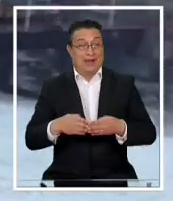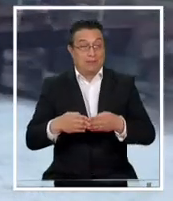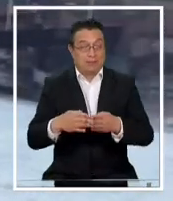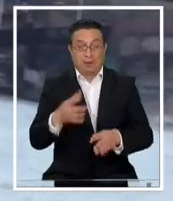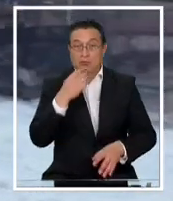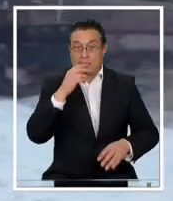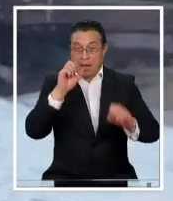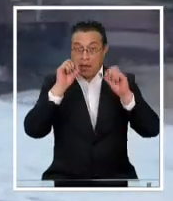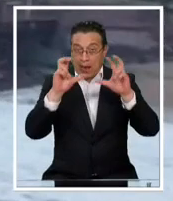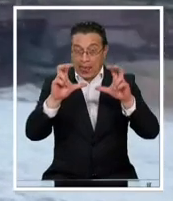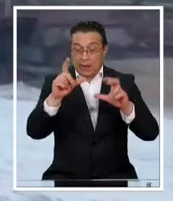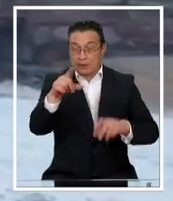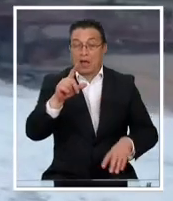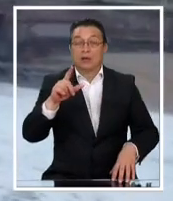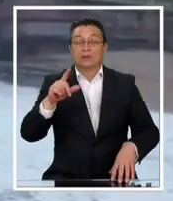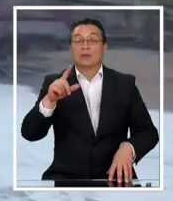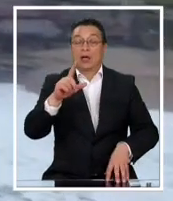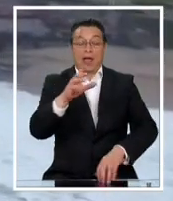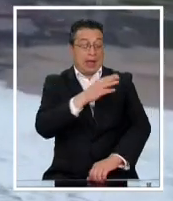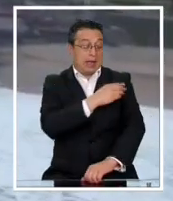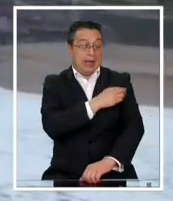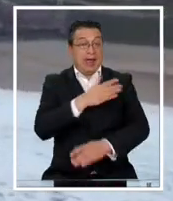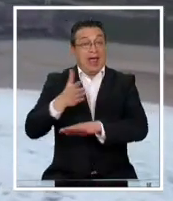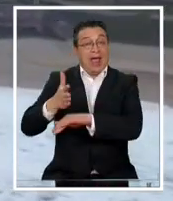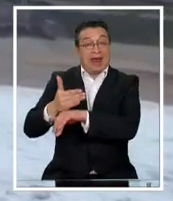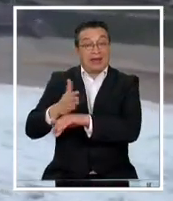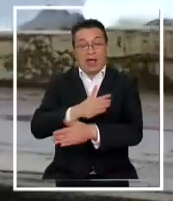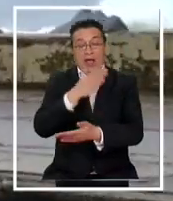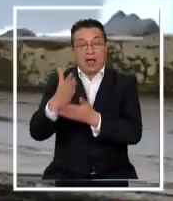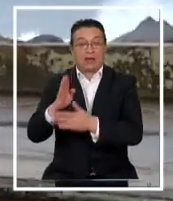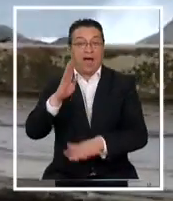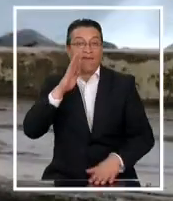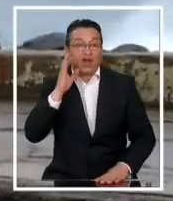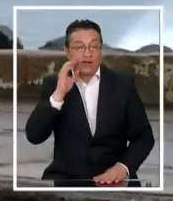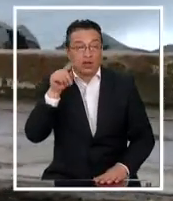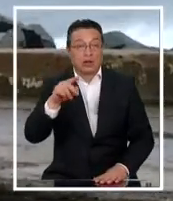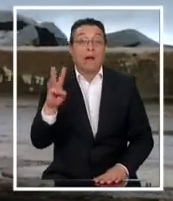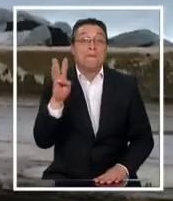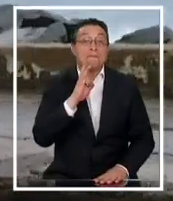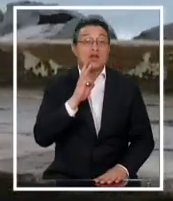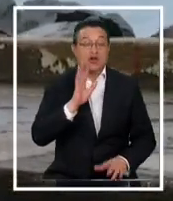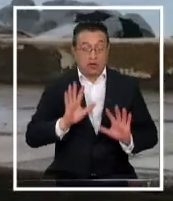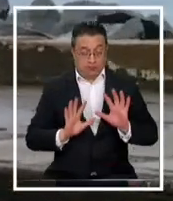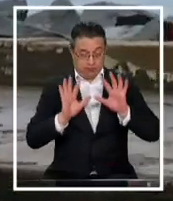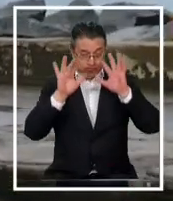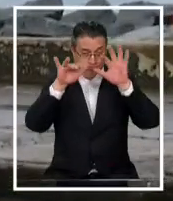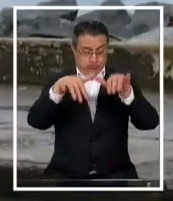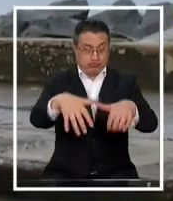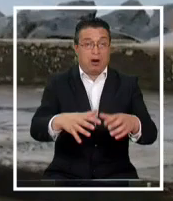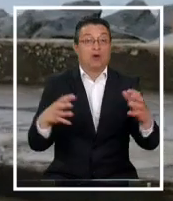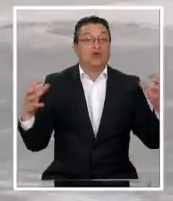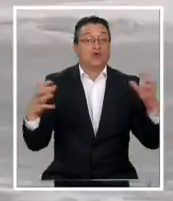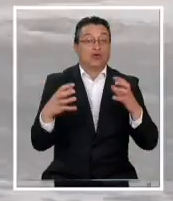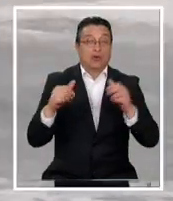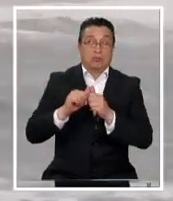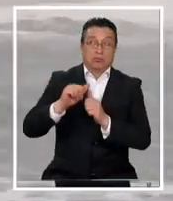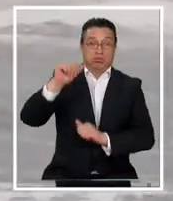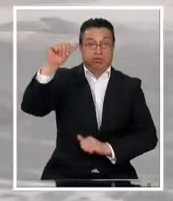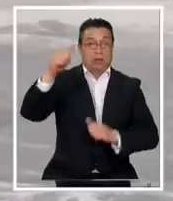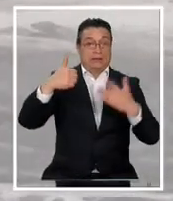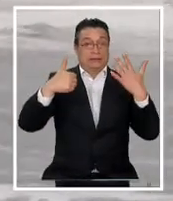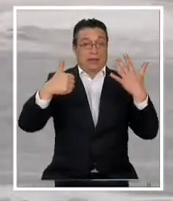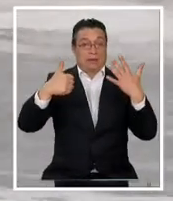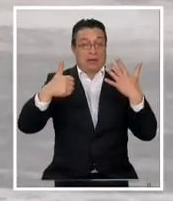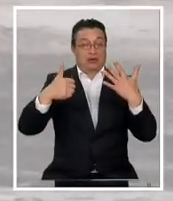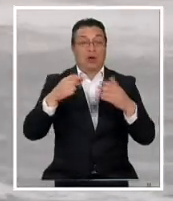alerta meteorológica el lunes desde Arica al Biobío, pero este miércoles las marejadas alcanzarían su pic, con olas de hasta 6 metros